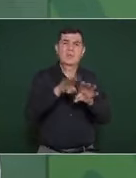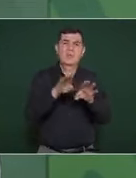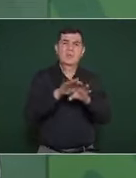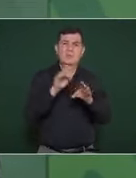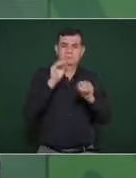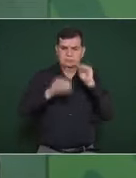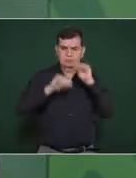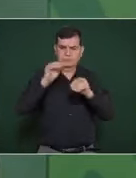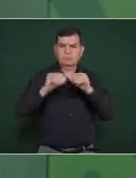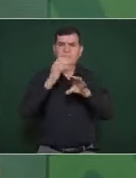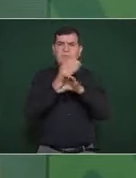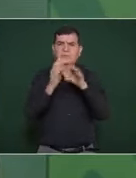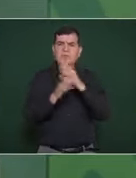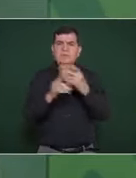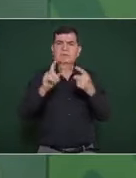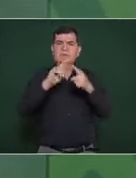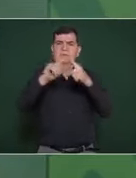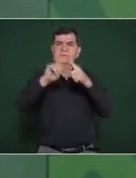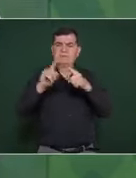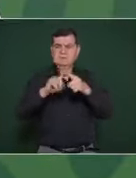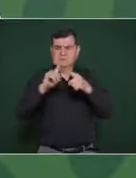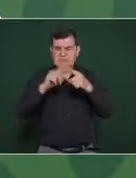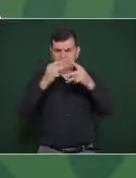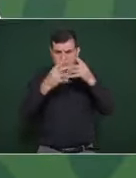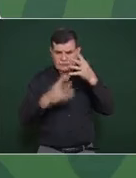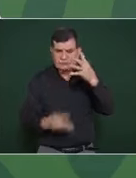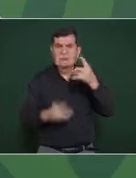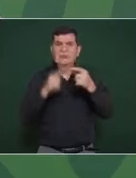equipos de